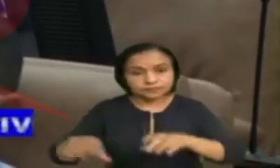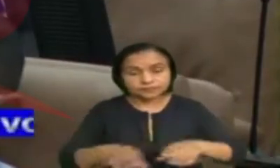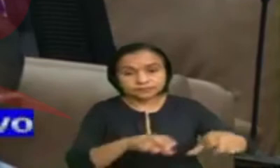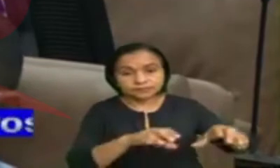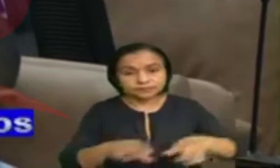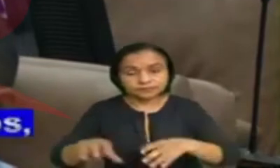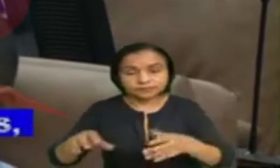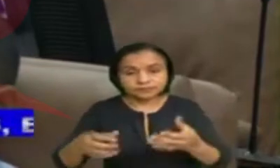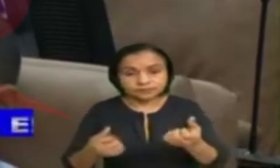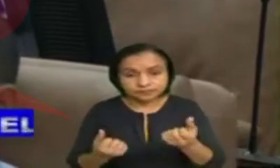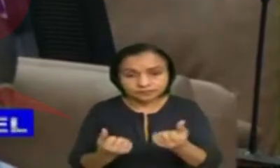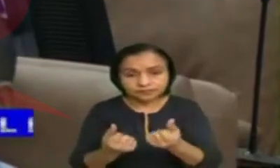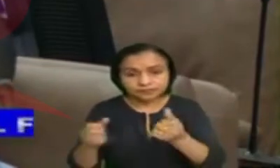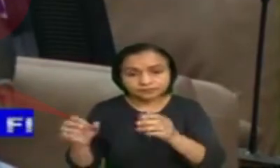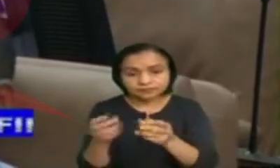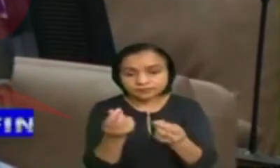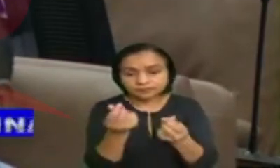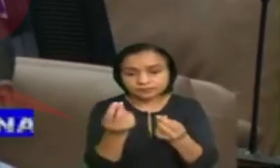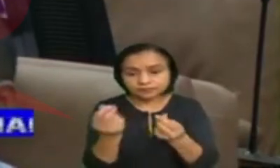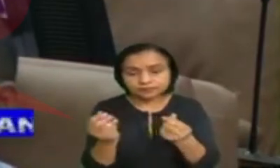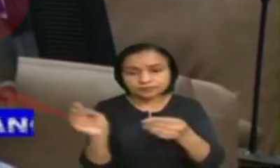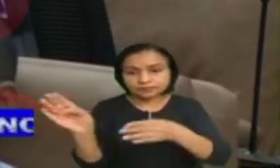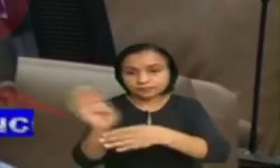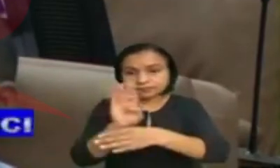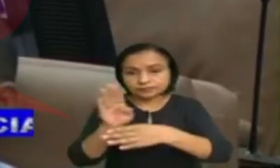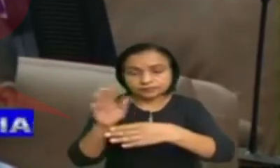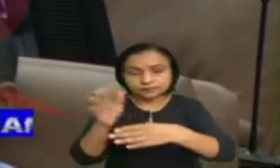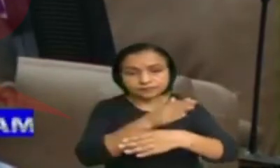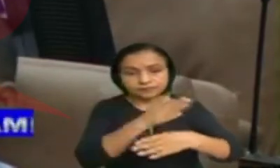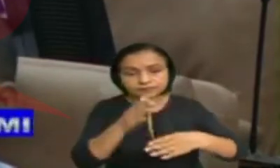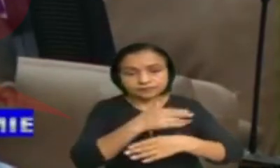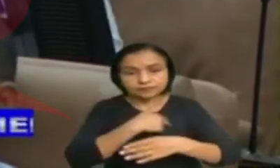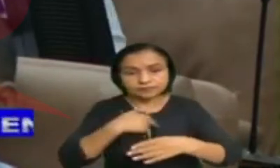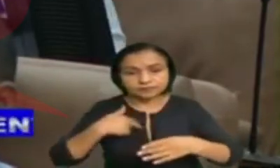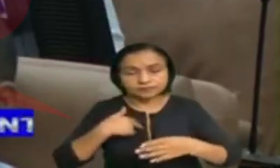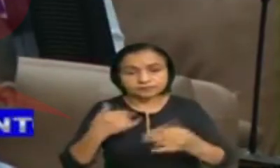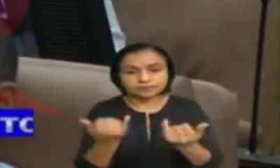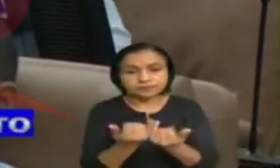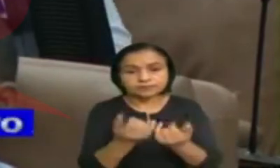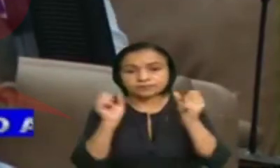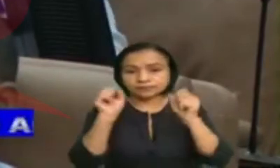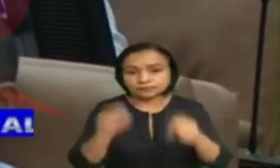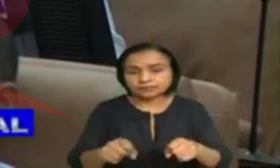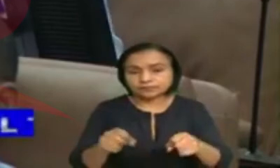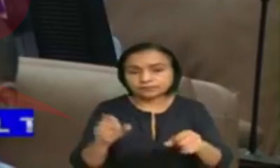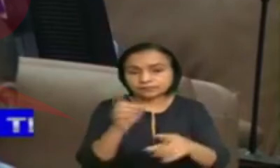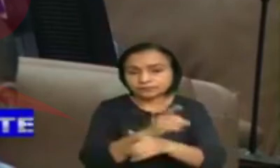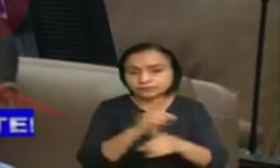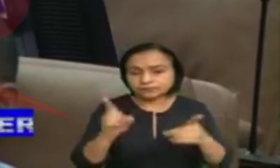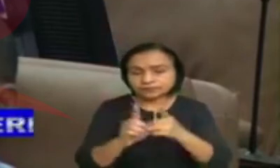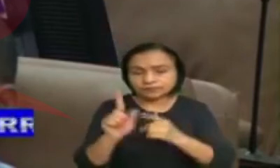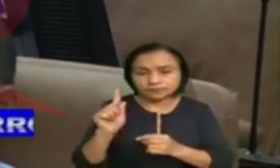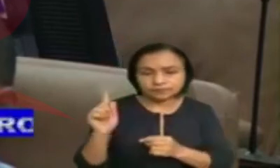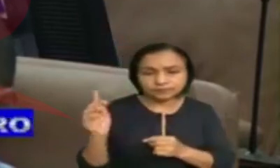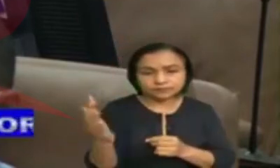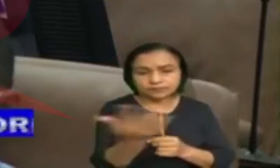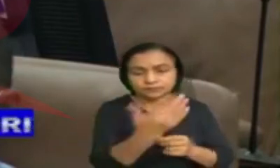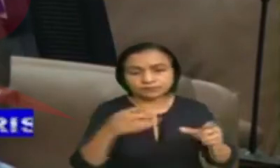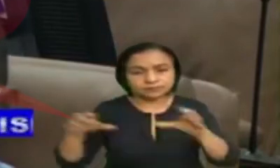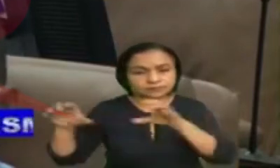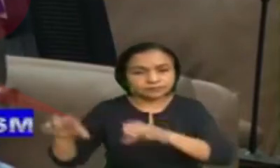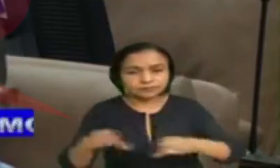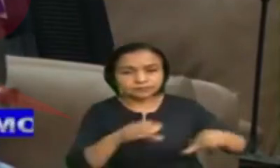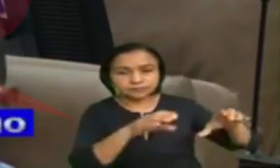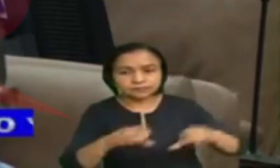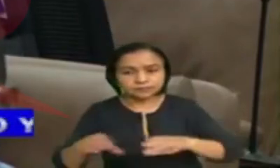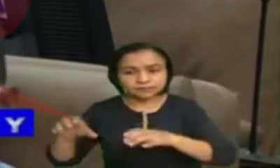de proveer activos virtuales a los bancos que así lo determinen, los cuales deben cumplir con todas las actividades de prevención que ya